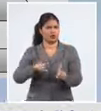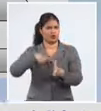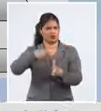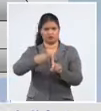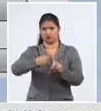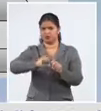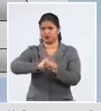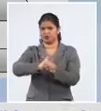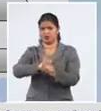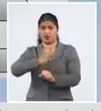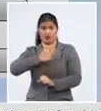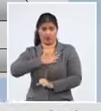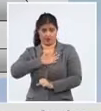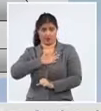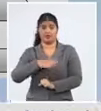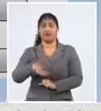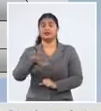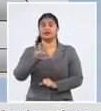diagnosticar